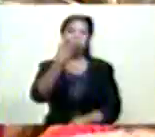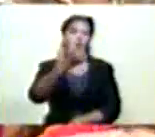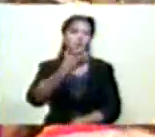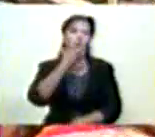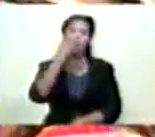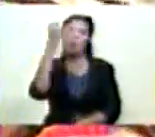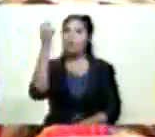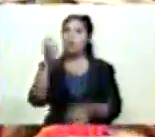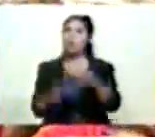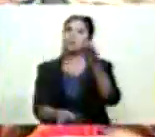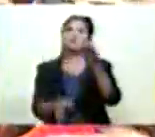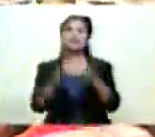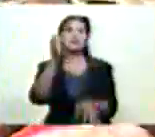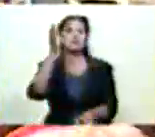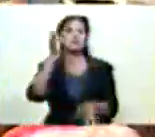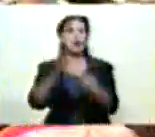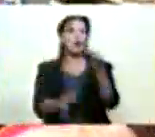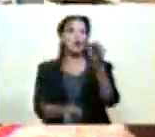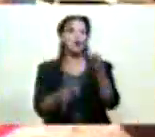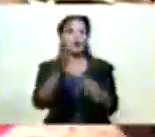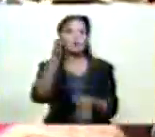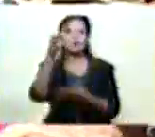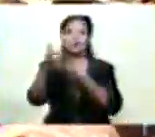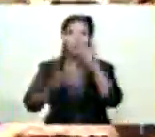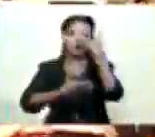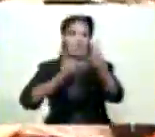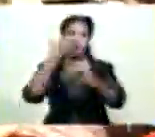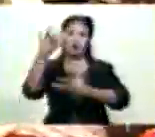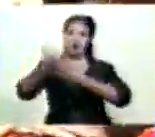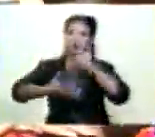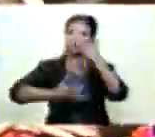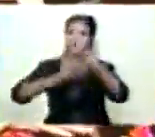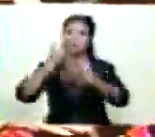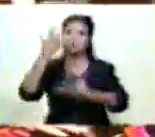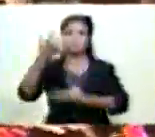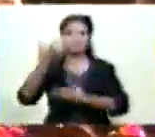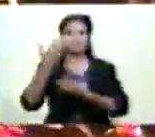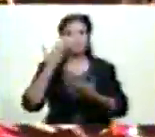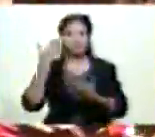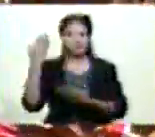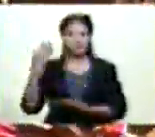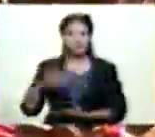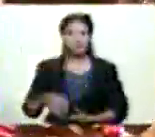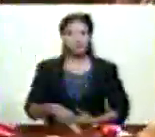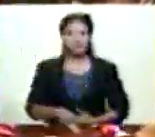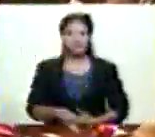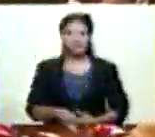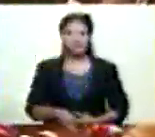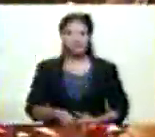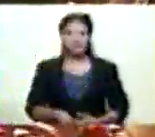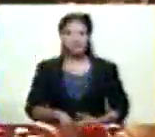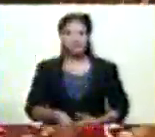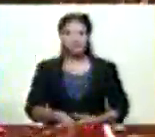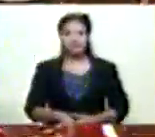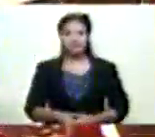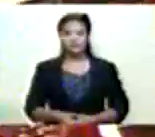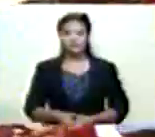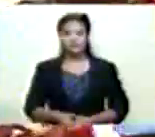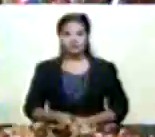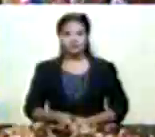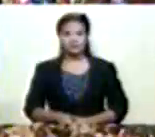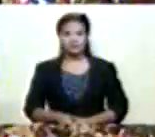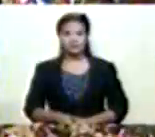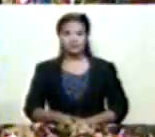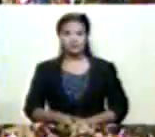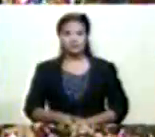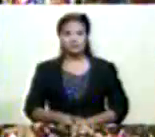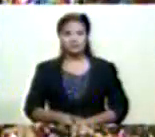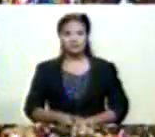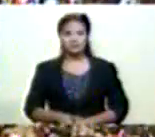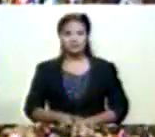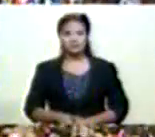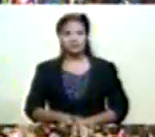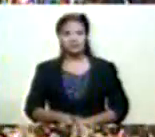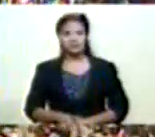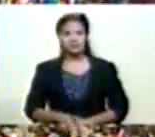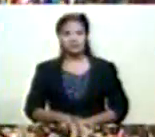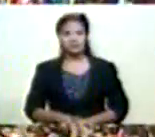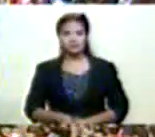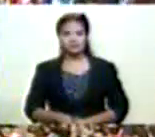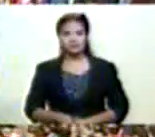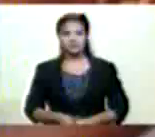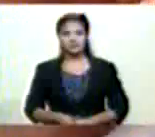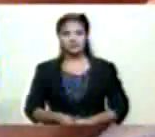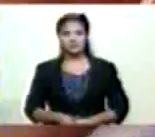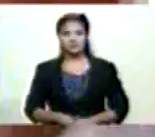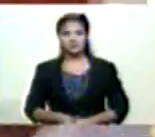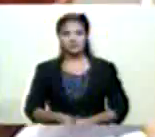Justicia, justicia, justicia, justicia, justicia, justicia, justicia,